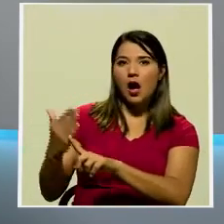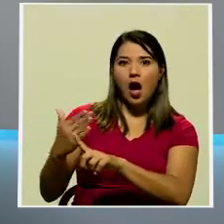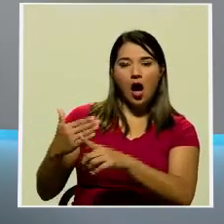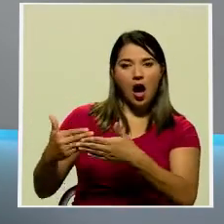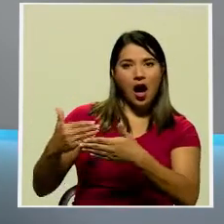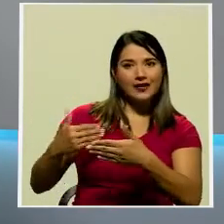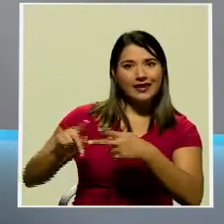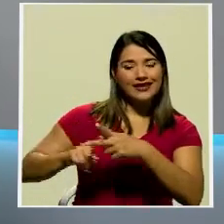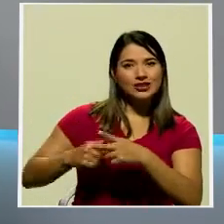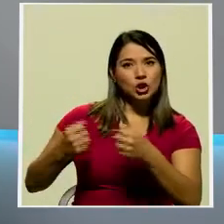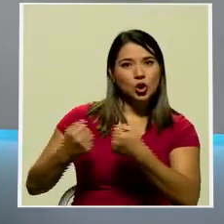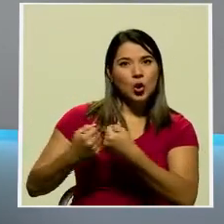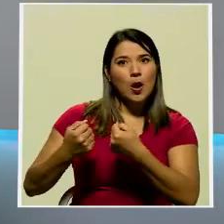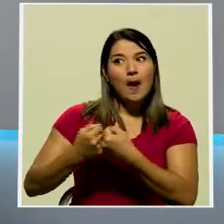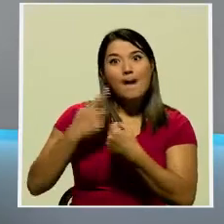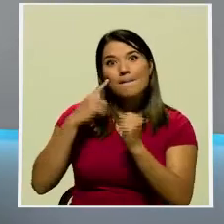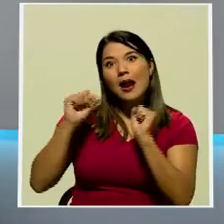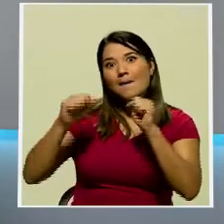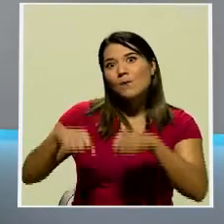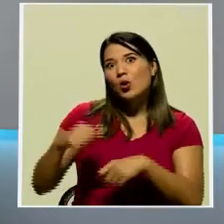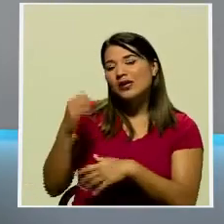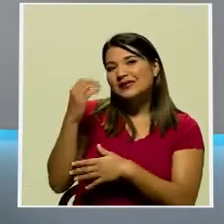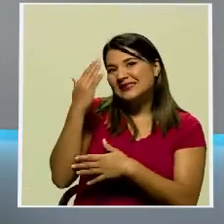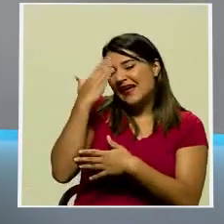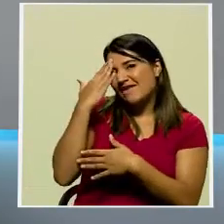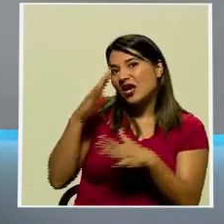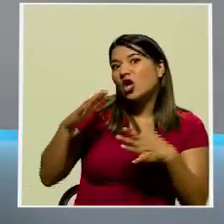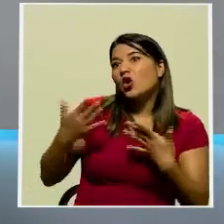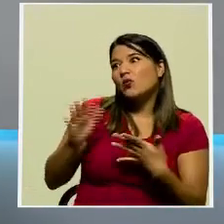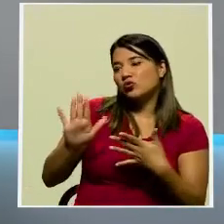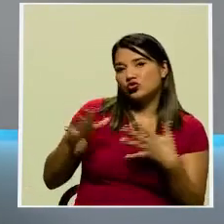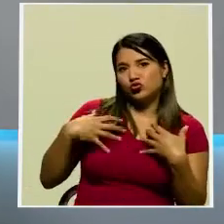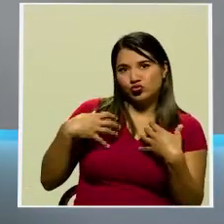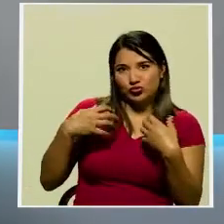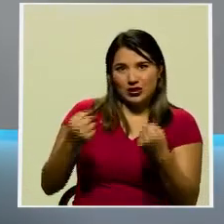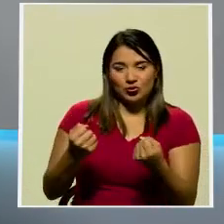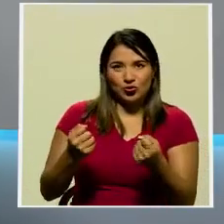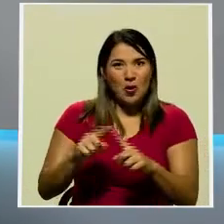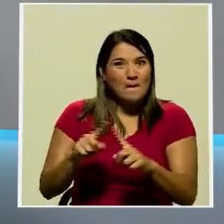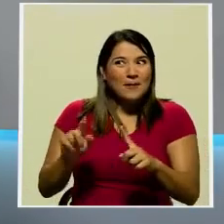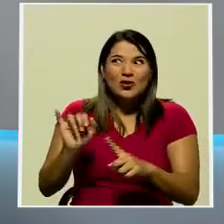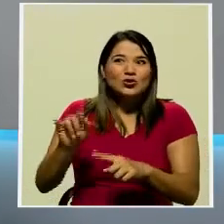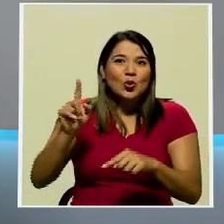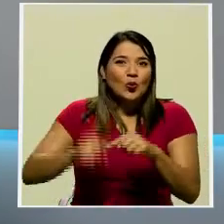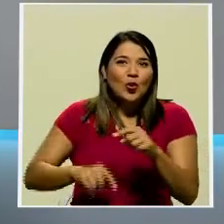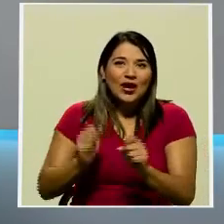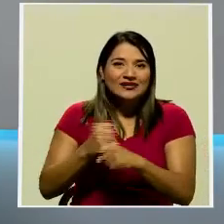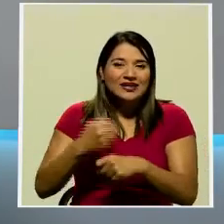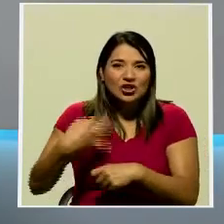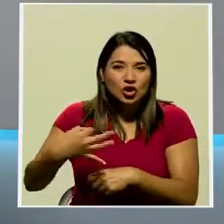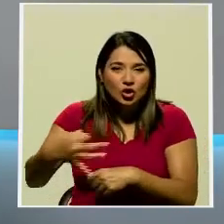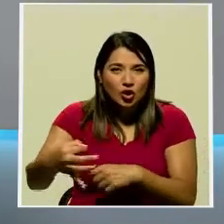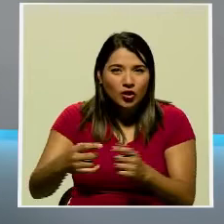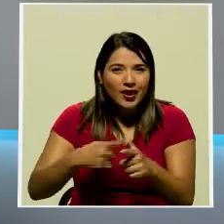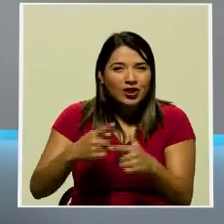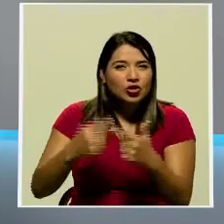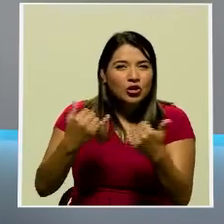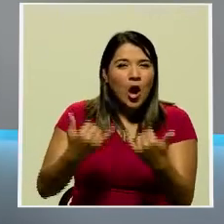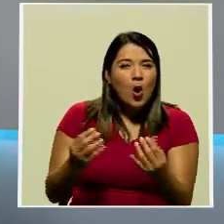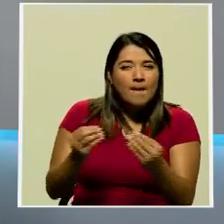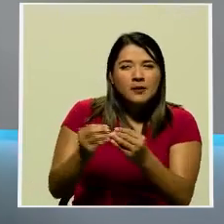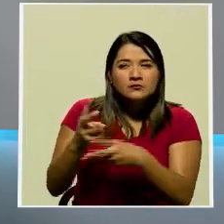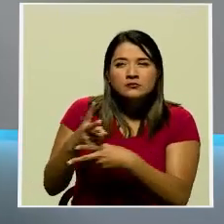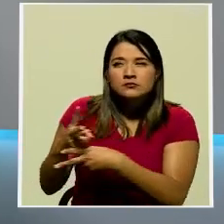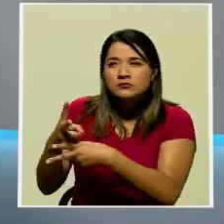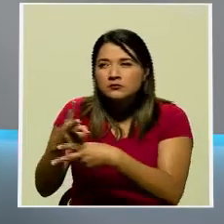jugadores, pero esto es algo que no se puede estar realizando, así que ahora están pues vigilando un poco más de cerca a los jugadores